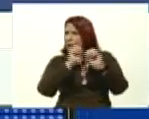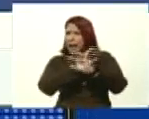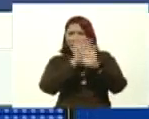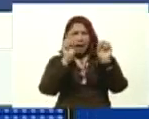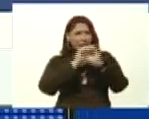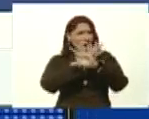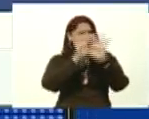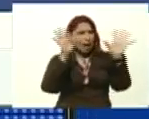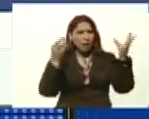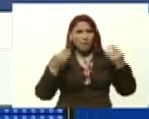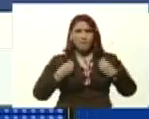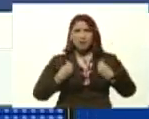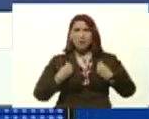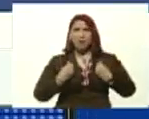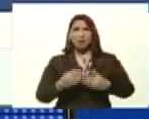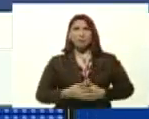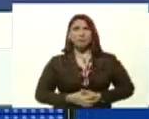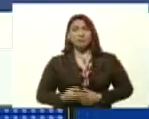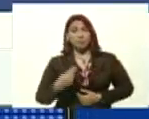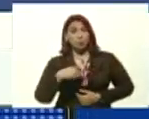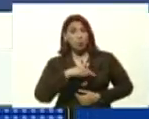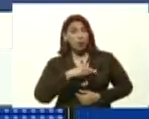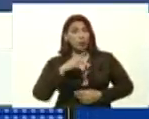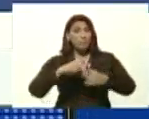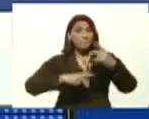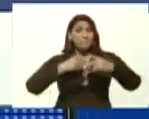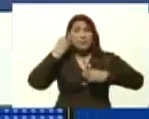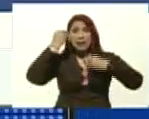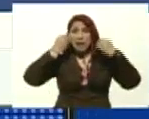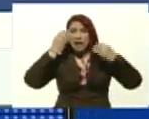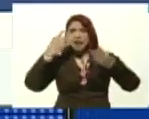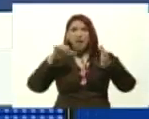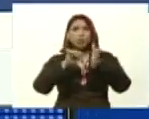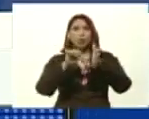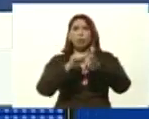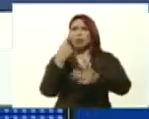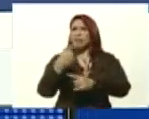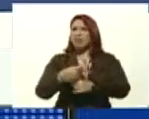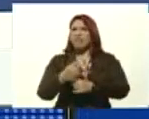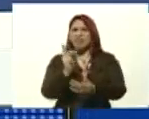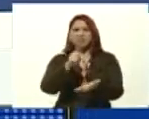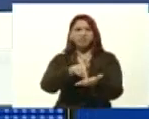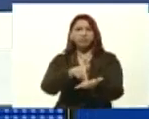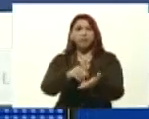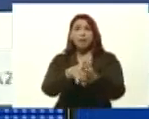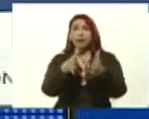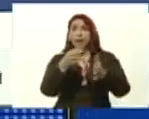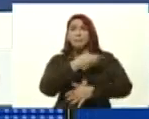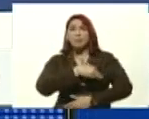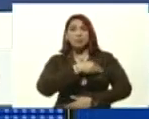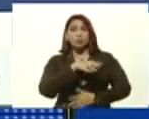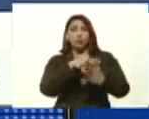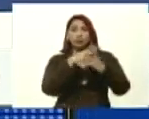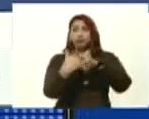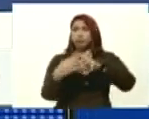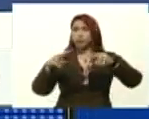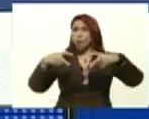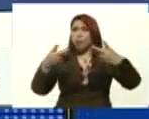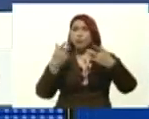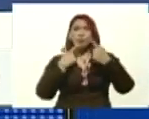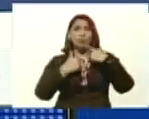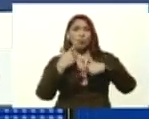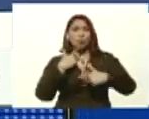claro en la vida y en nuestros planes, ¿a dónde tiene que ir, por ejemplo, la gran misión Barrio Nuevo, Barrio